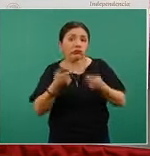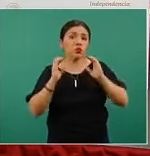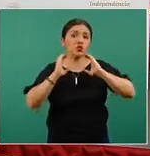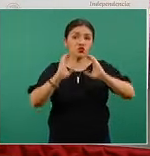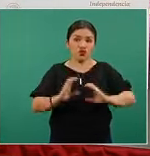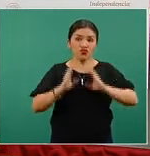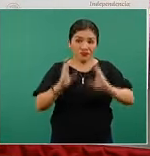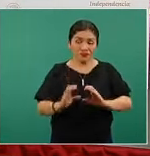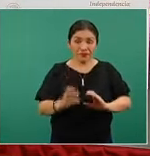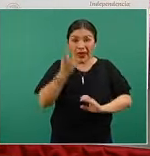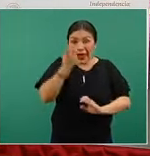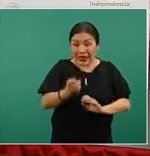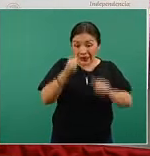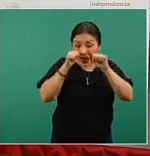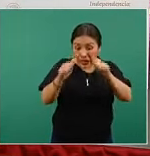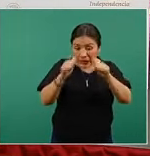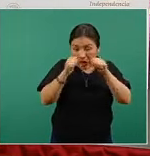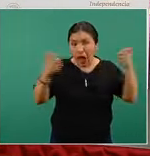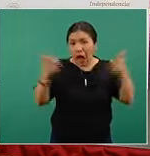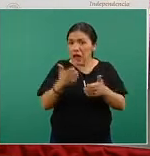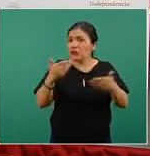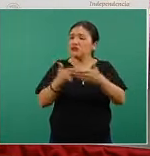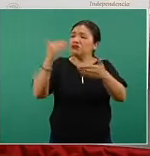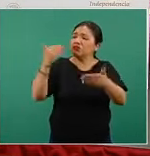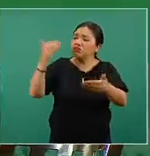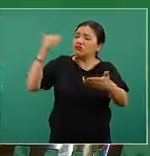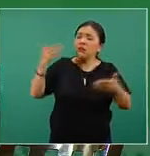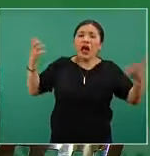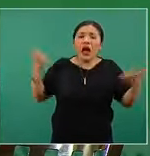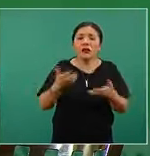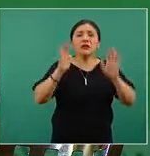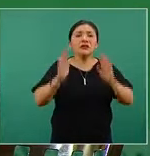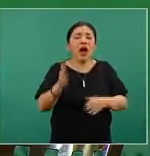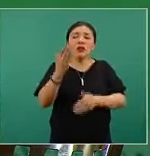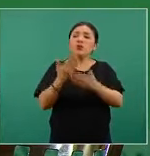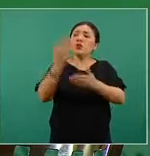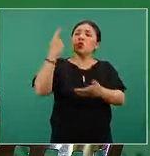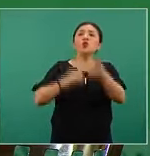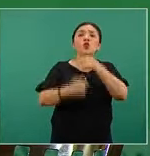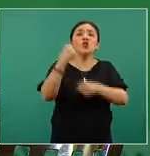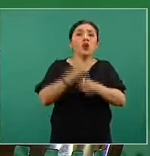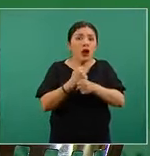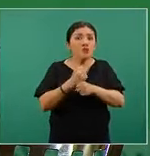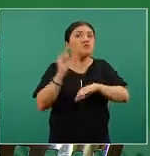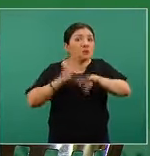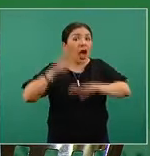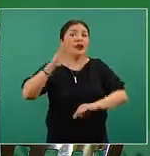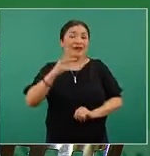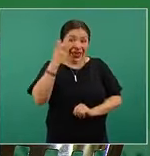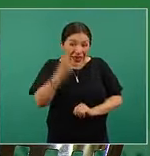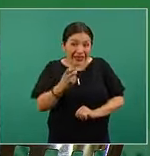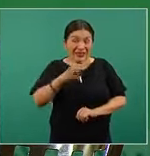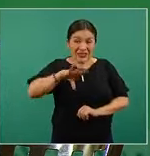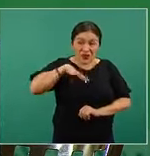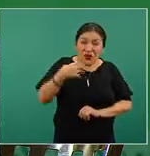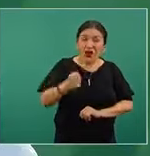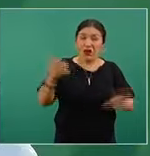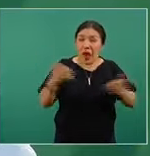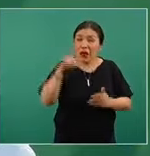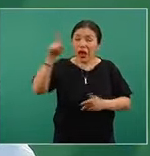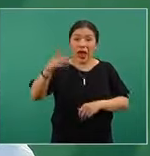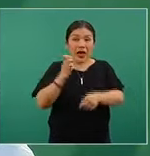esta atención pues se ha venido dando también a lo largo de más de un año entonces parte del esfuerzo que el estado de campeche